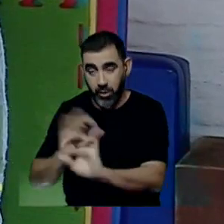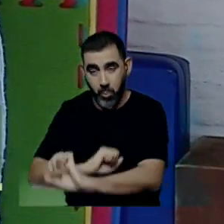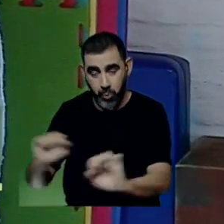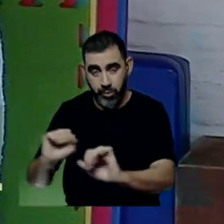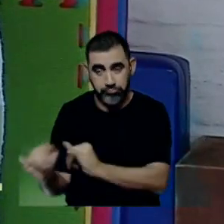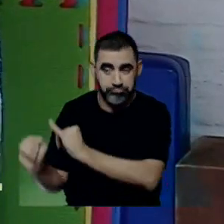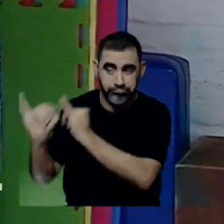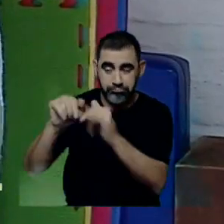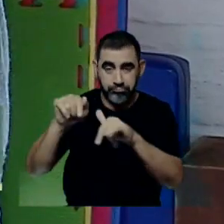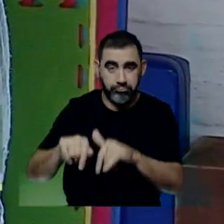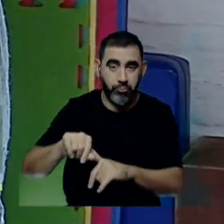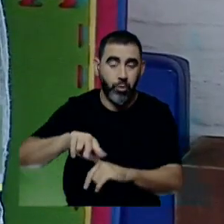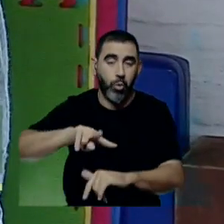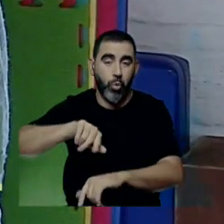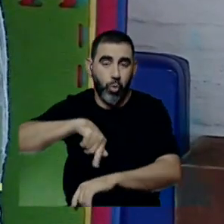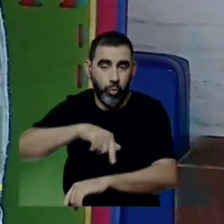dejarlo